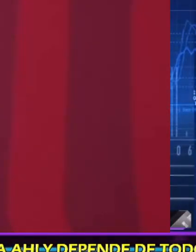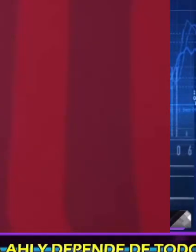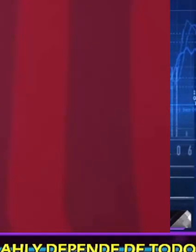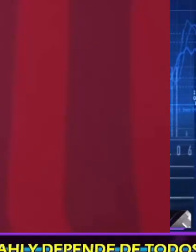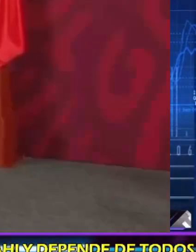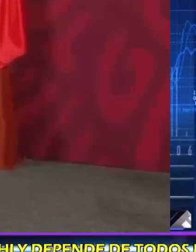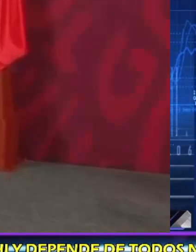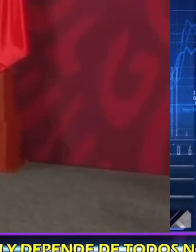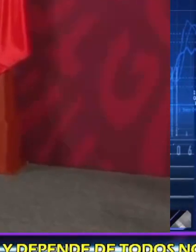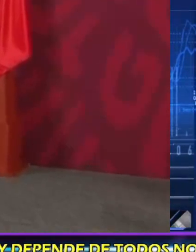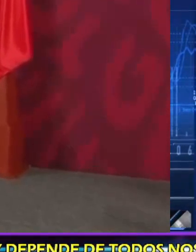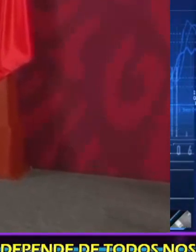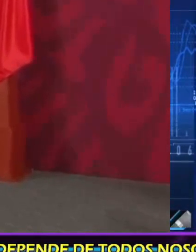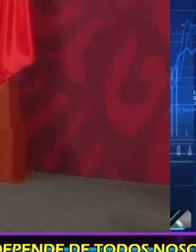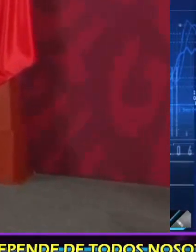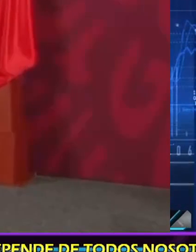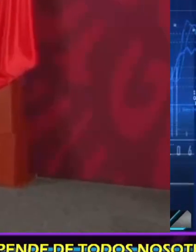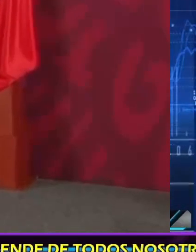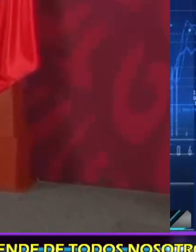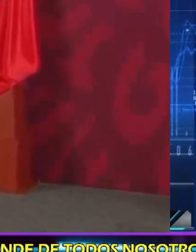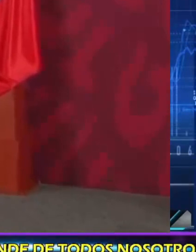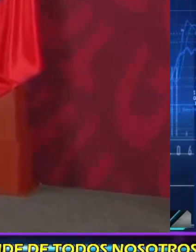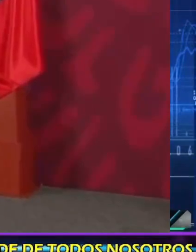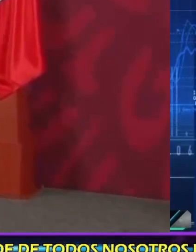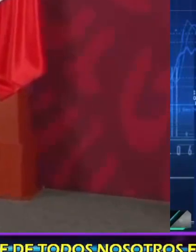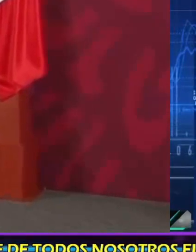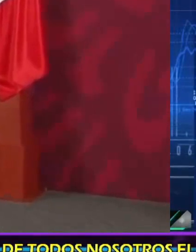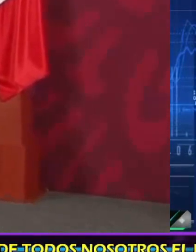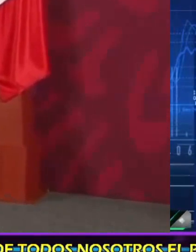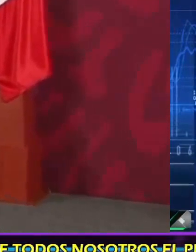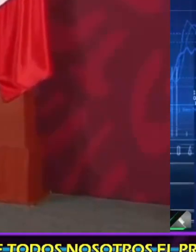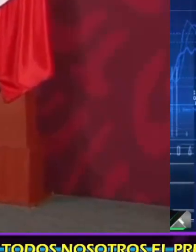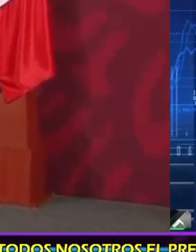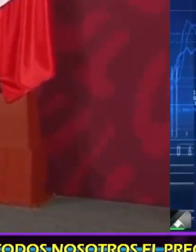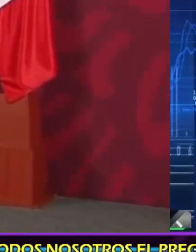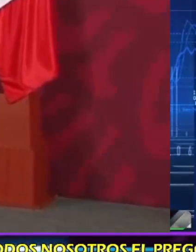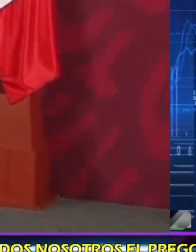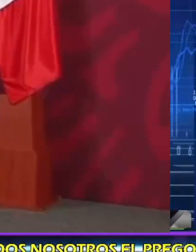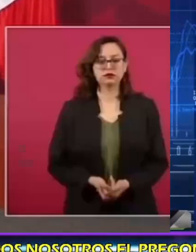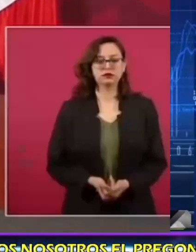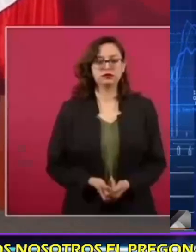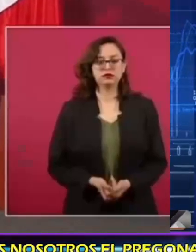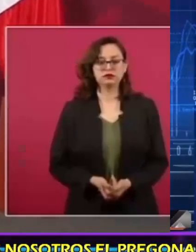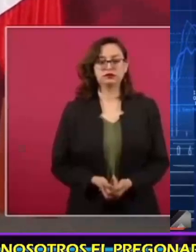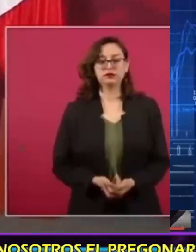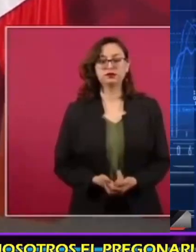Estamos con ella alrededor de hora y media, y luego en la Casa Blanca, ya en